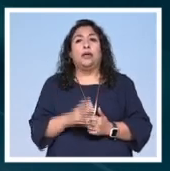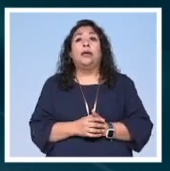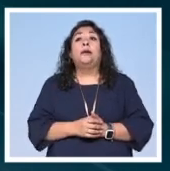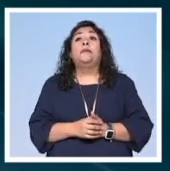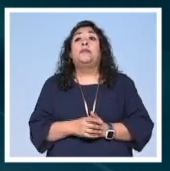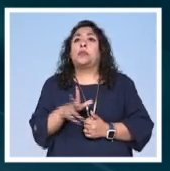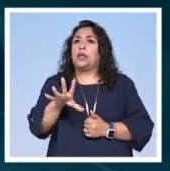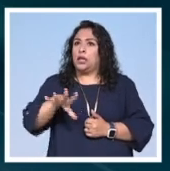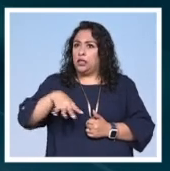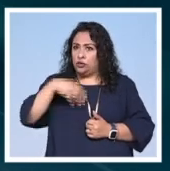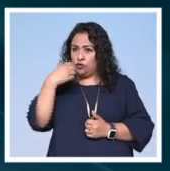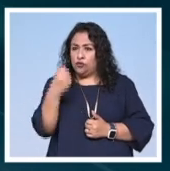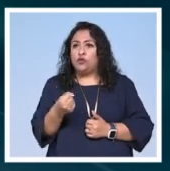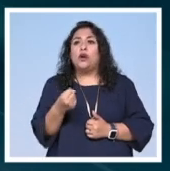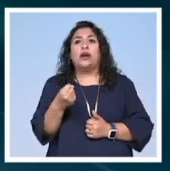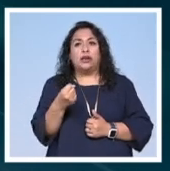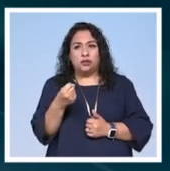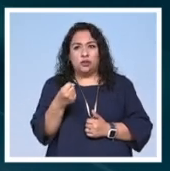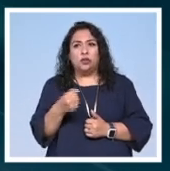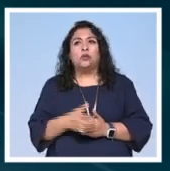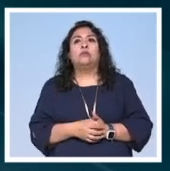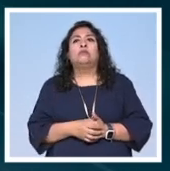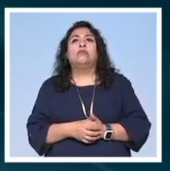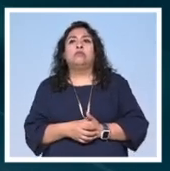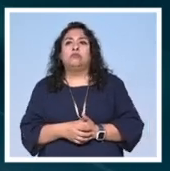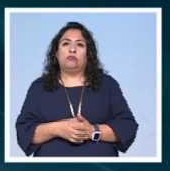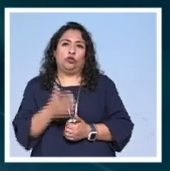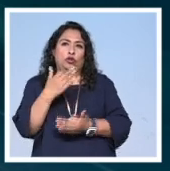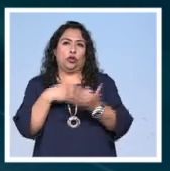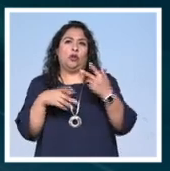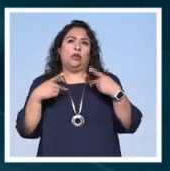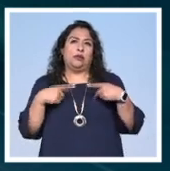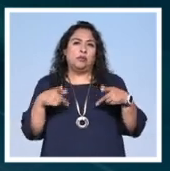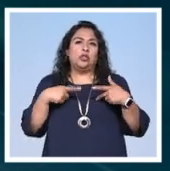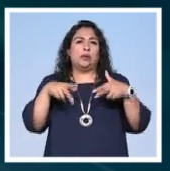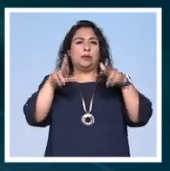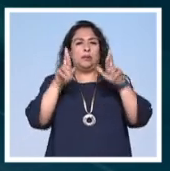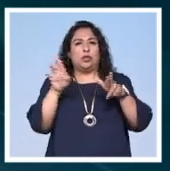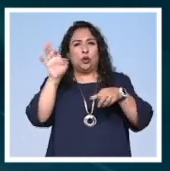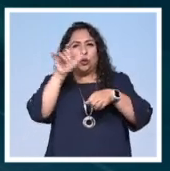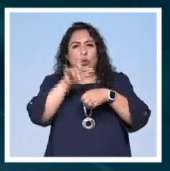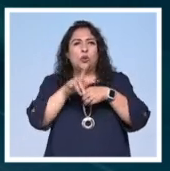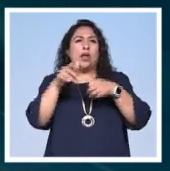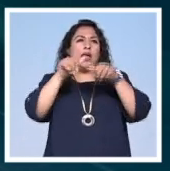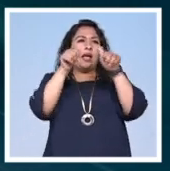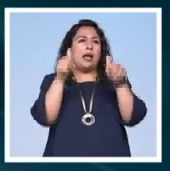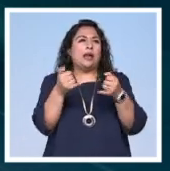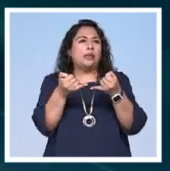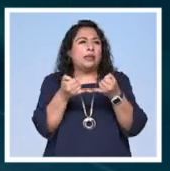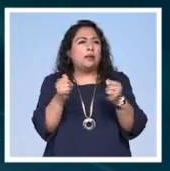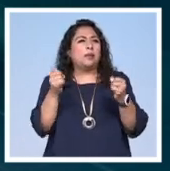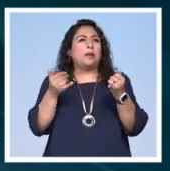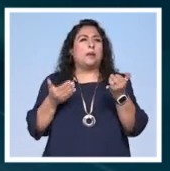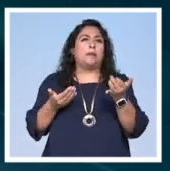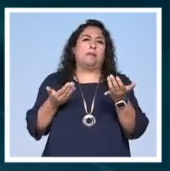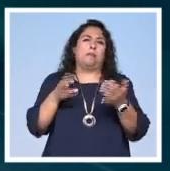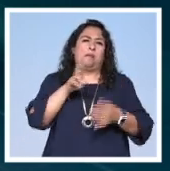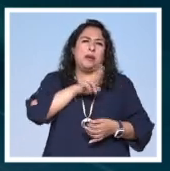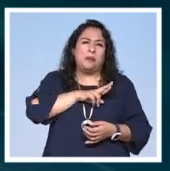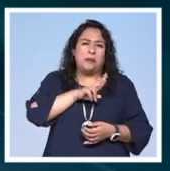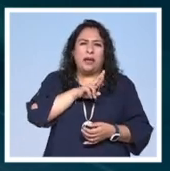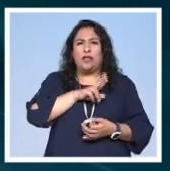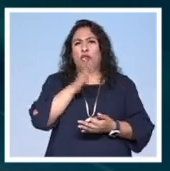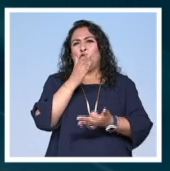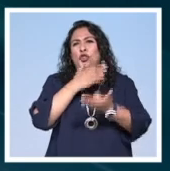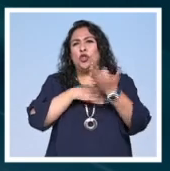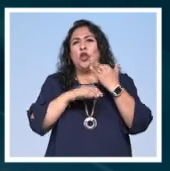es un esfuerzo que se hace eh con todos los agentes culturales con todos los artistas independientes la iniciativa privada